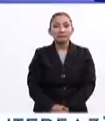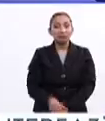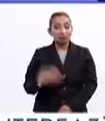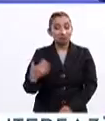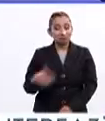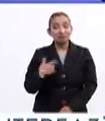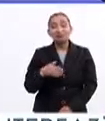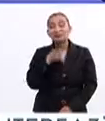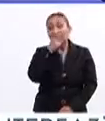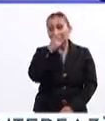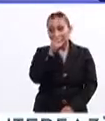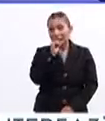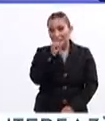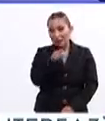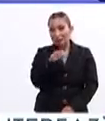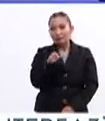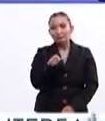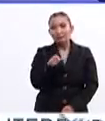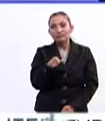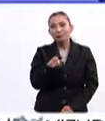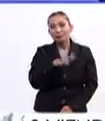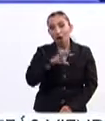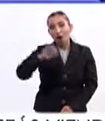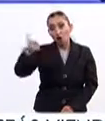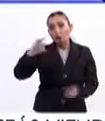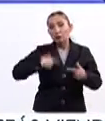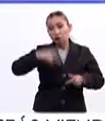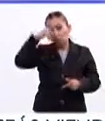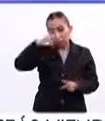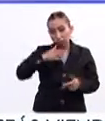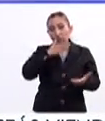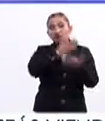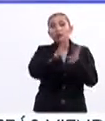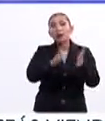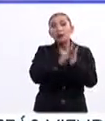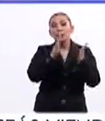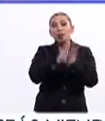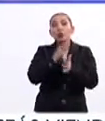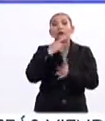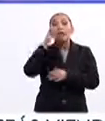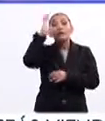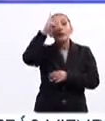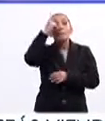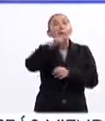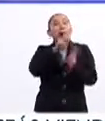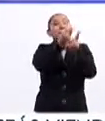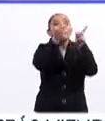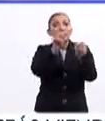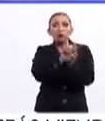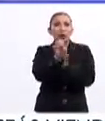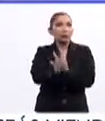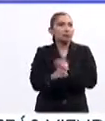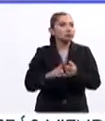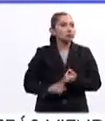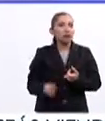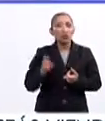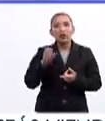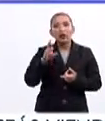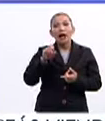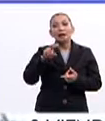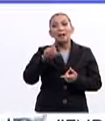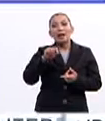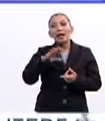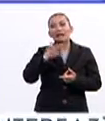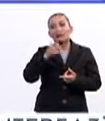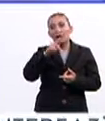Pues cabe mencionar también que hay otros mexicanos que han participado en utilizar la ciencia para la paz, como por ejemplo la doctora Ana